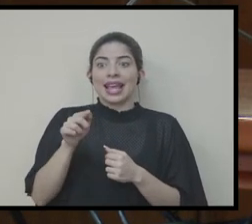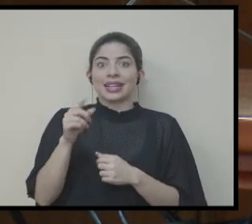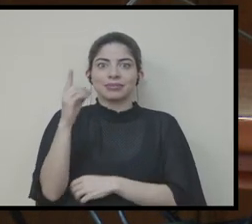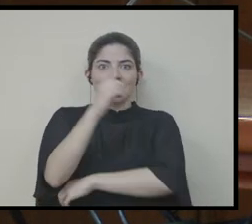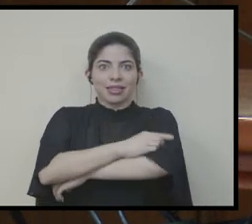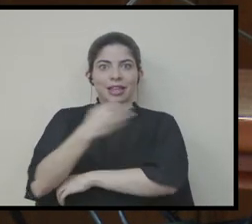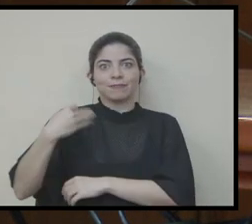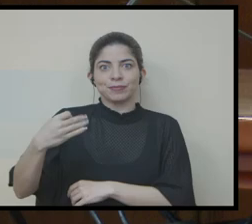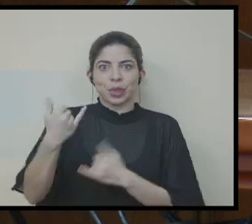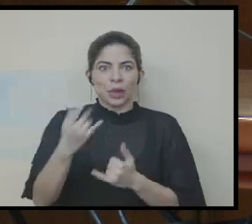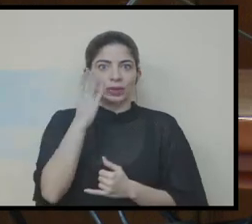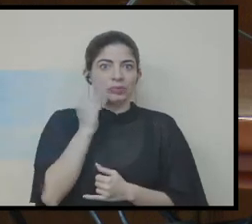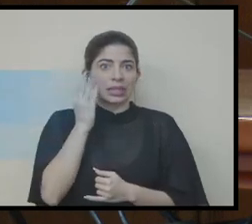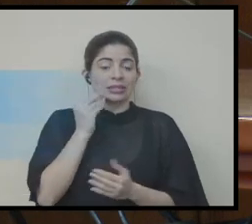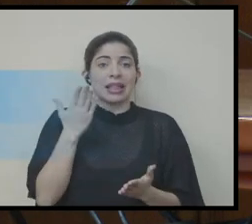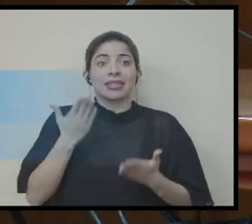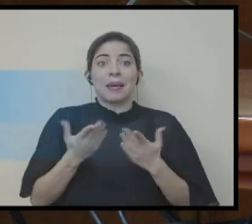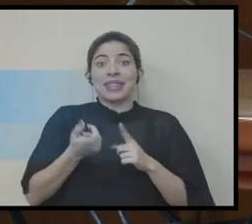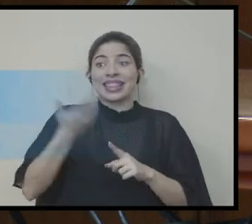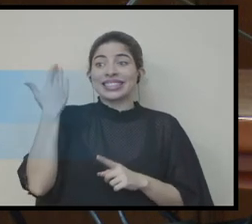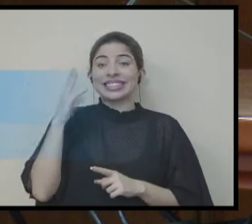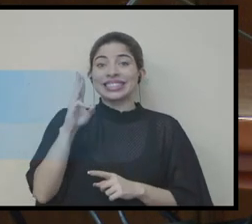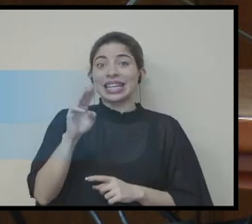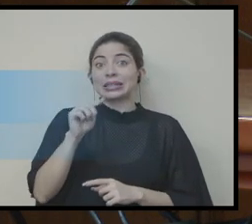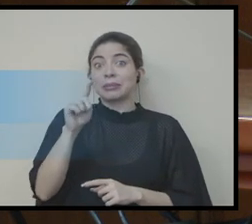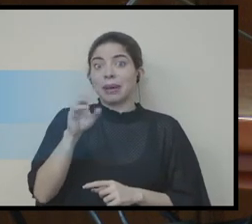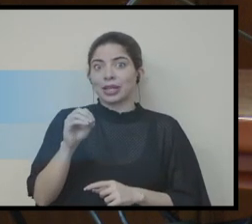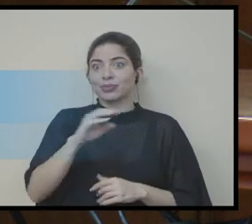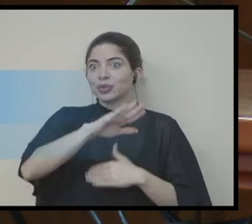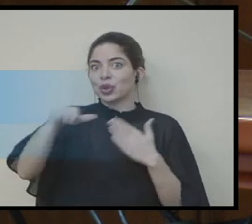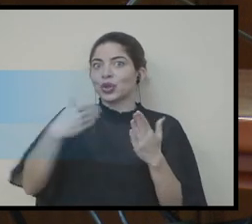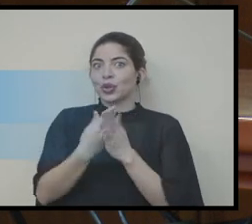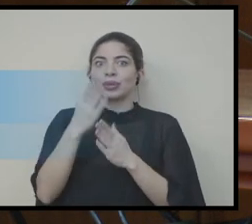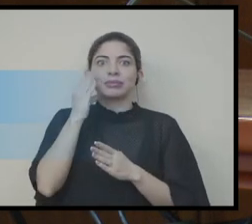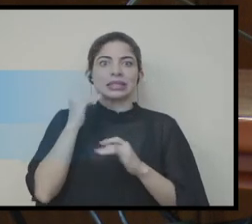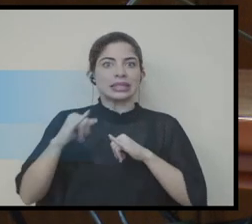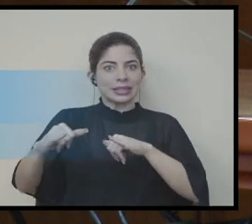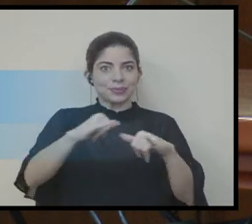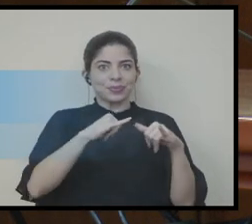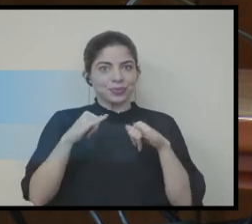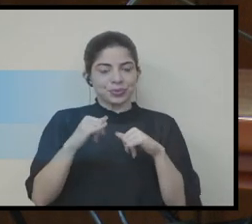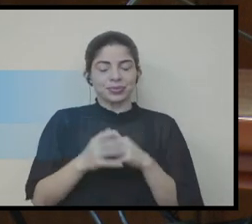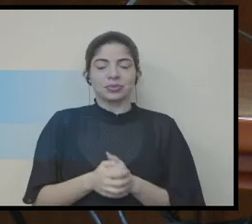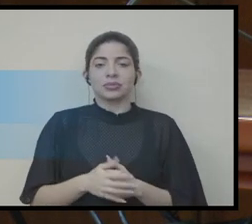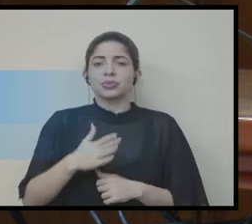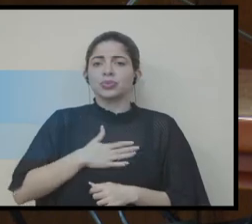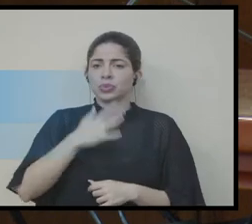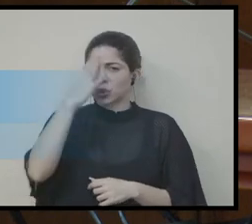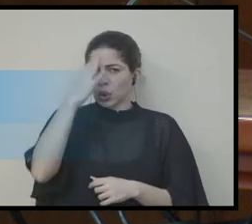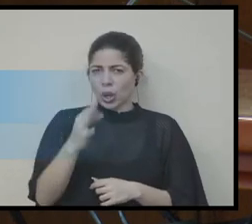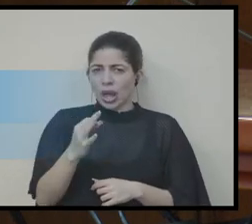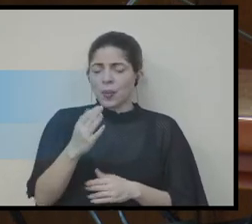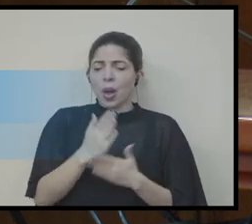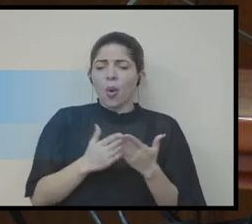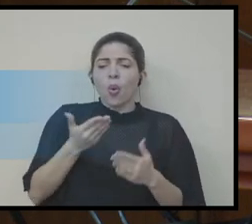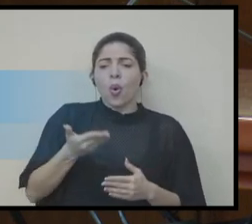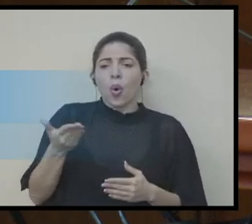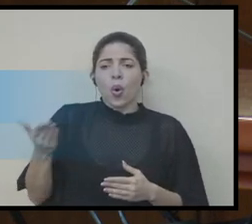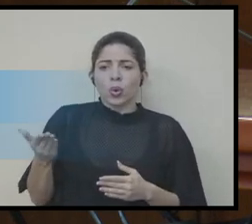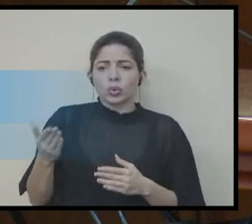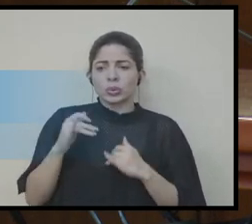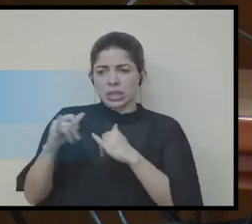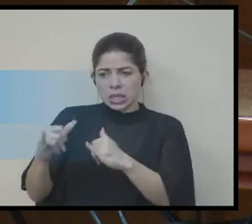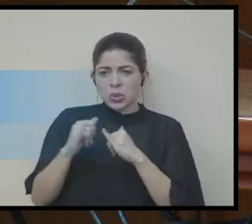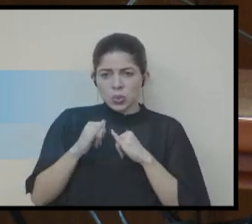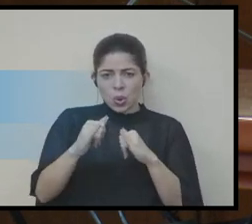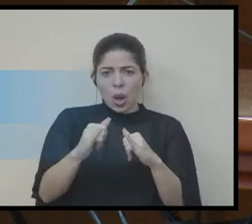día a día que estamos viviendo probablemente desde el 6 de marzo todos y todas. Creo que cosas que coinciden